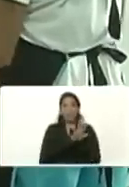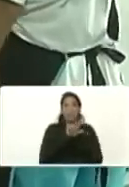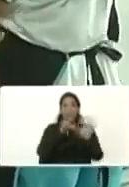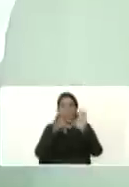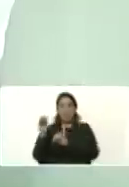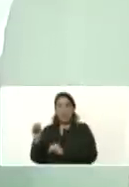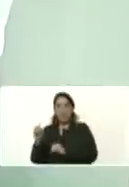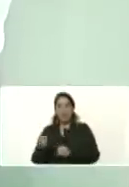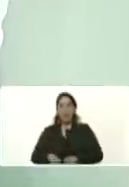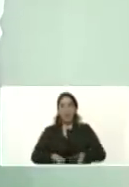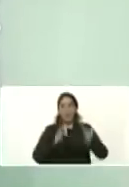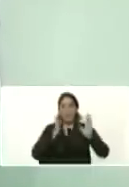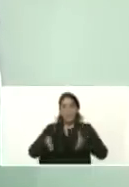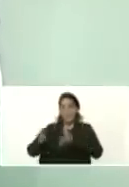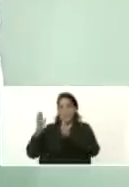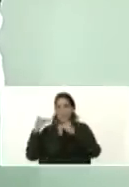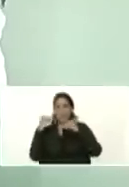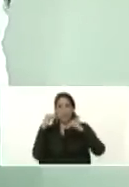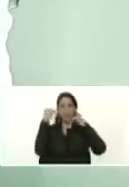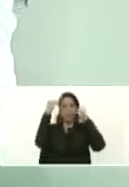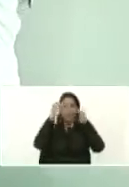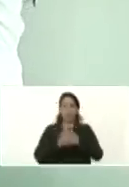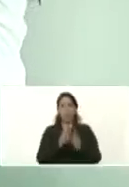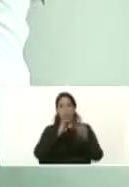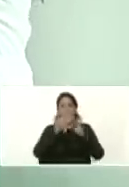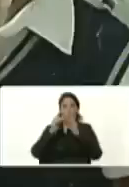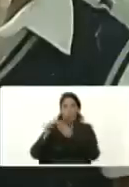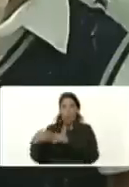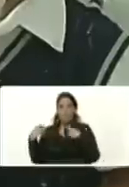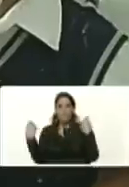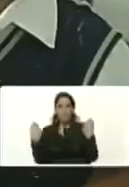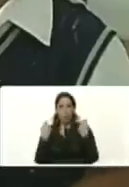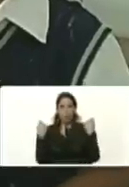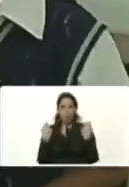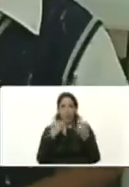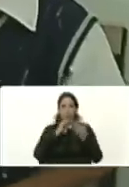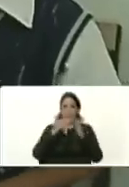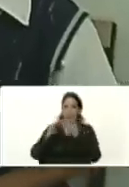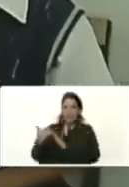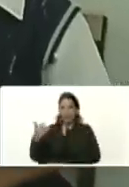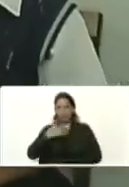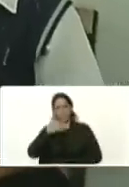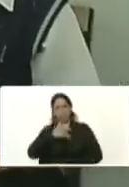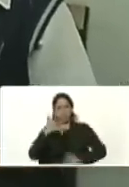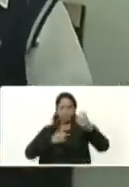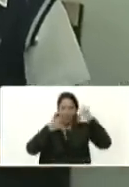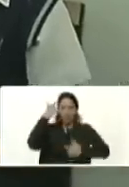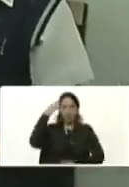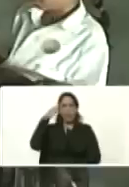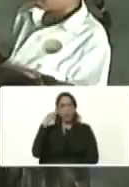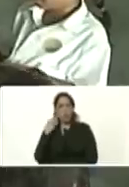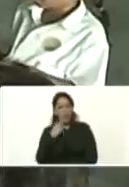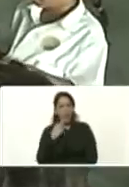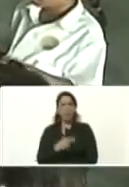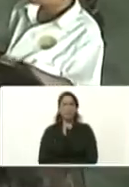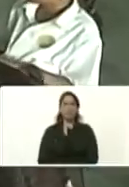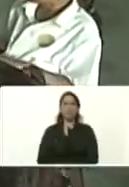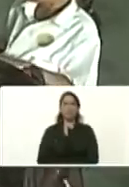apartamentos es una comunidad popular una comunidad chavista y bolivariana